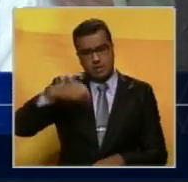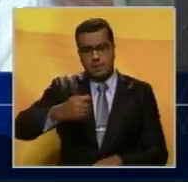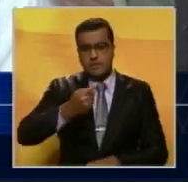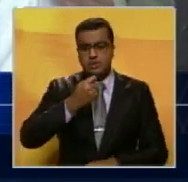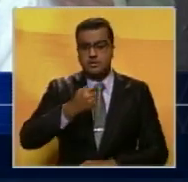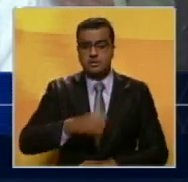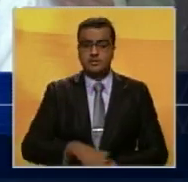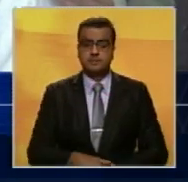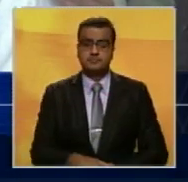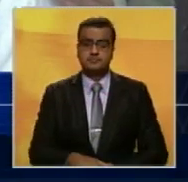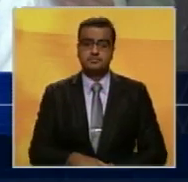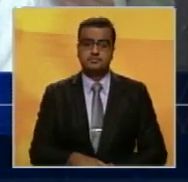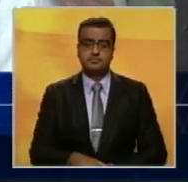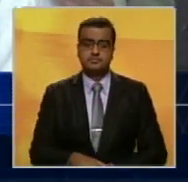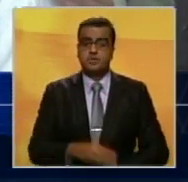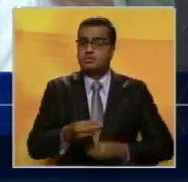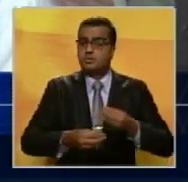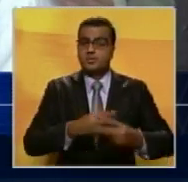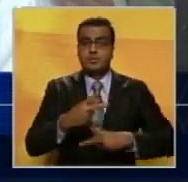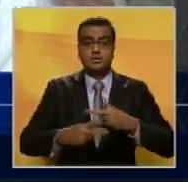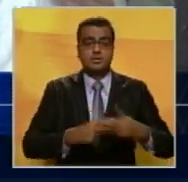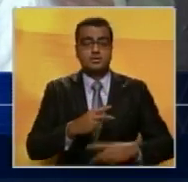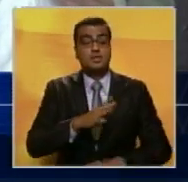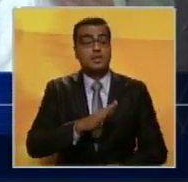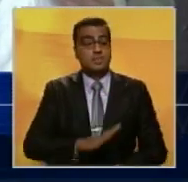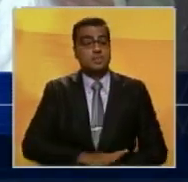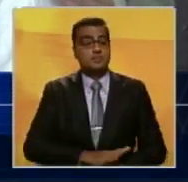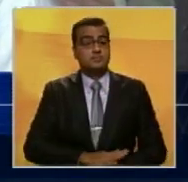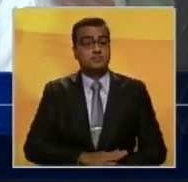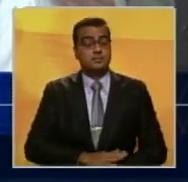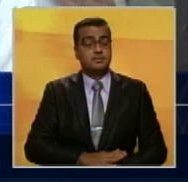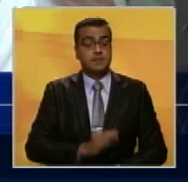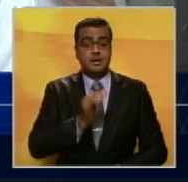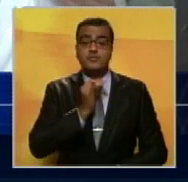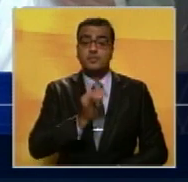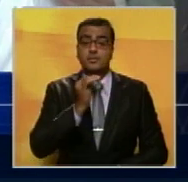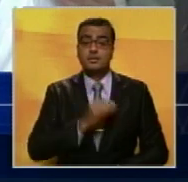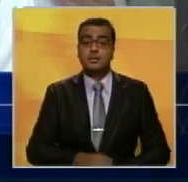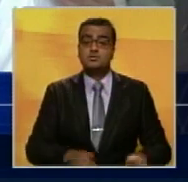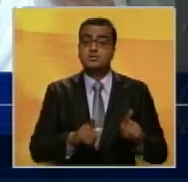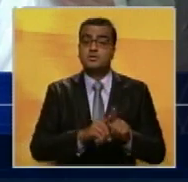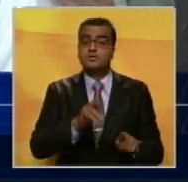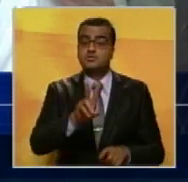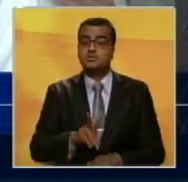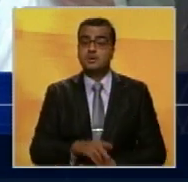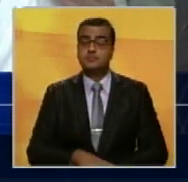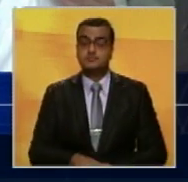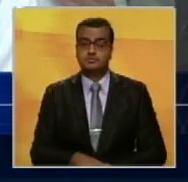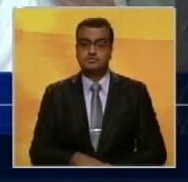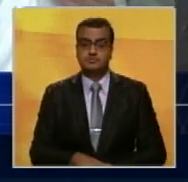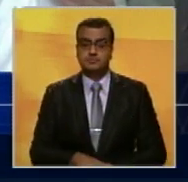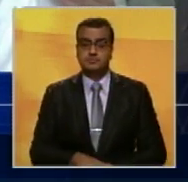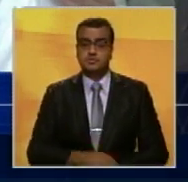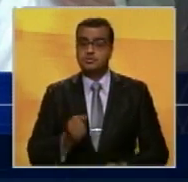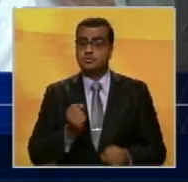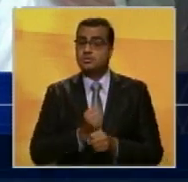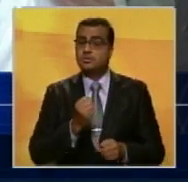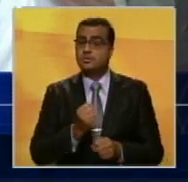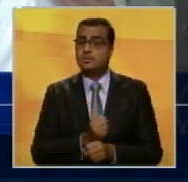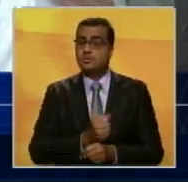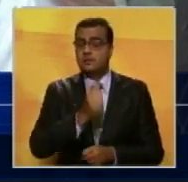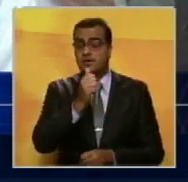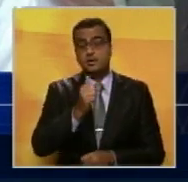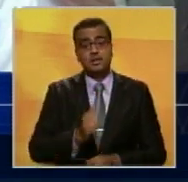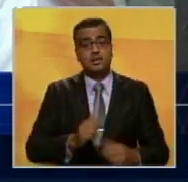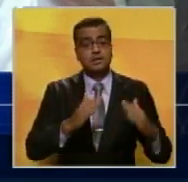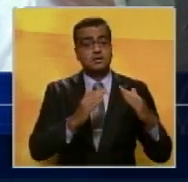periodistas, que no son actores políticos, que están en el medio para informar lo que pasa en Venezuela, que es su trabajo el que llega a cada